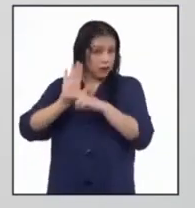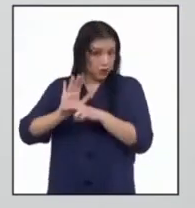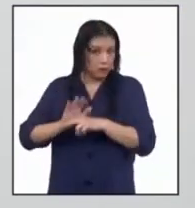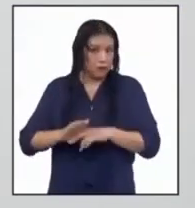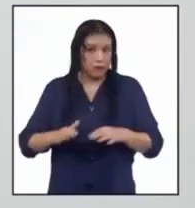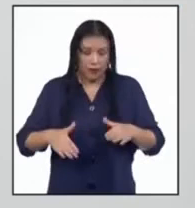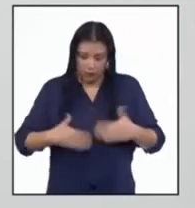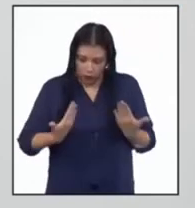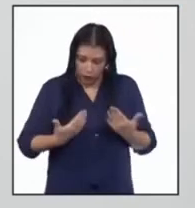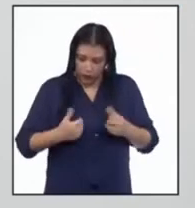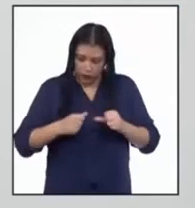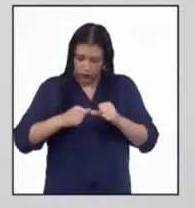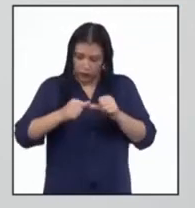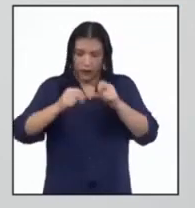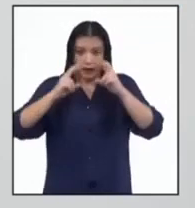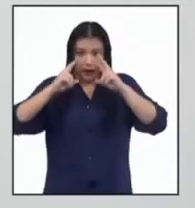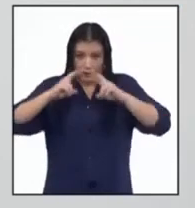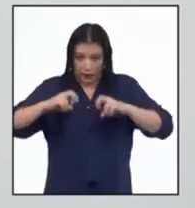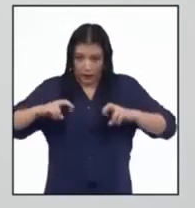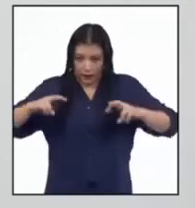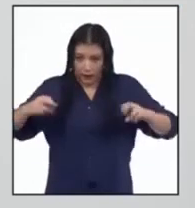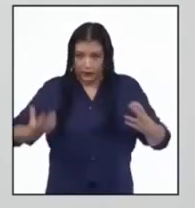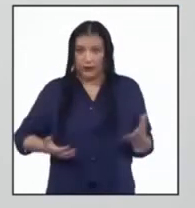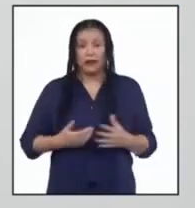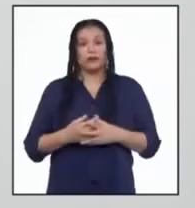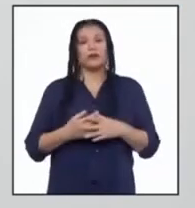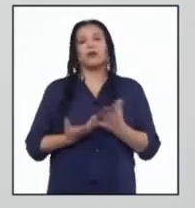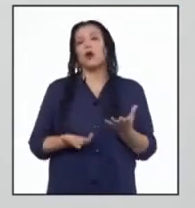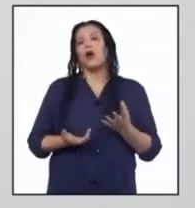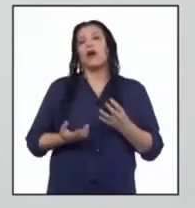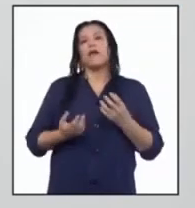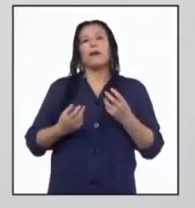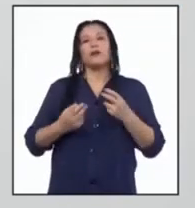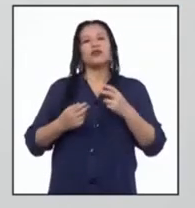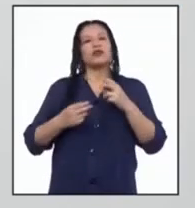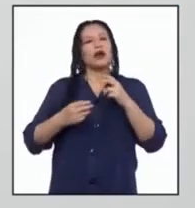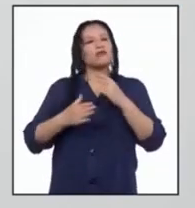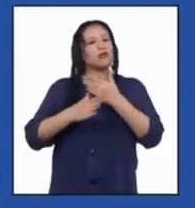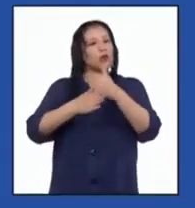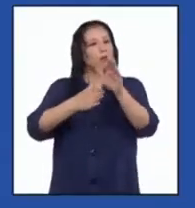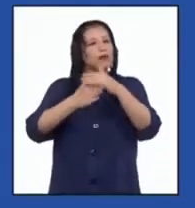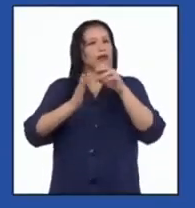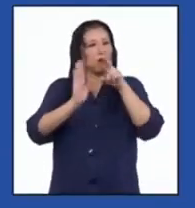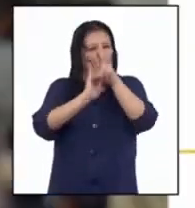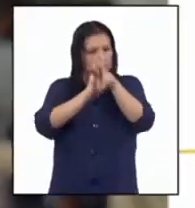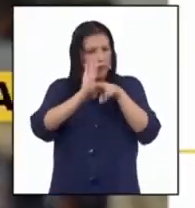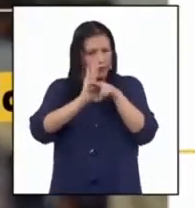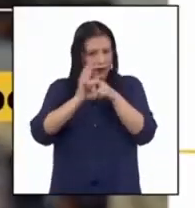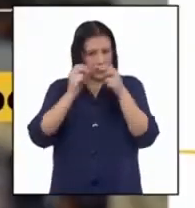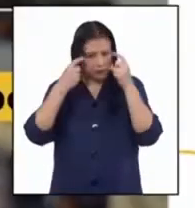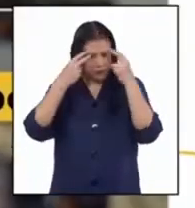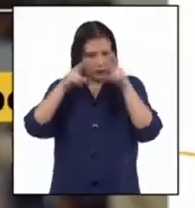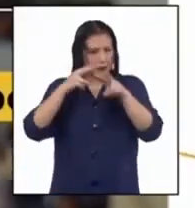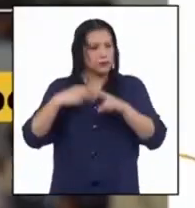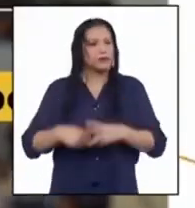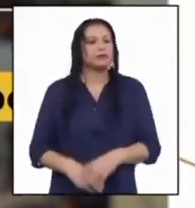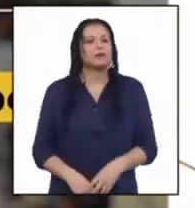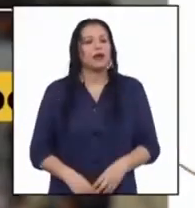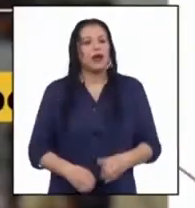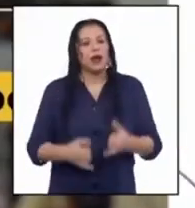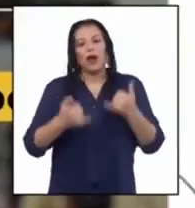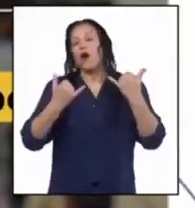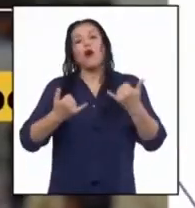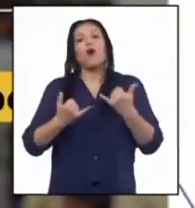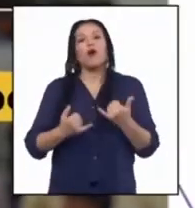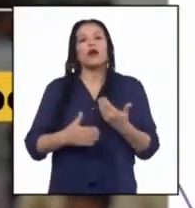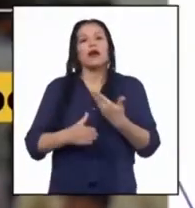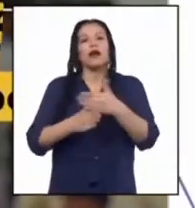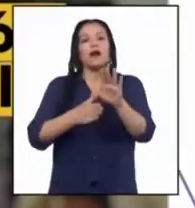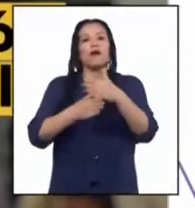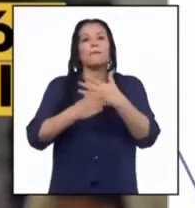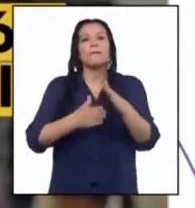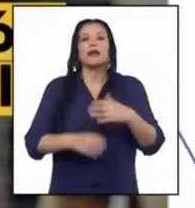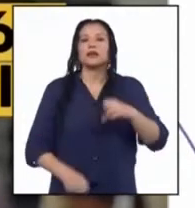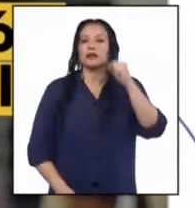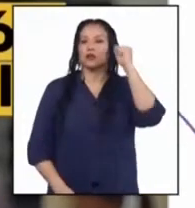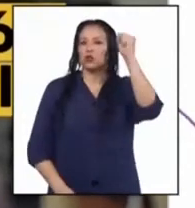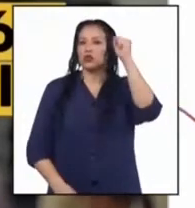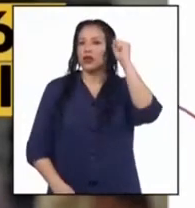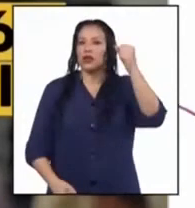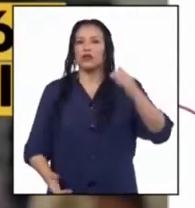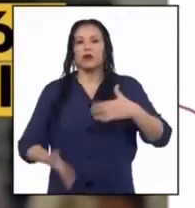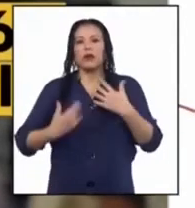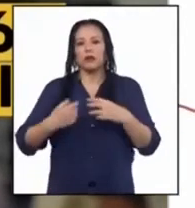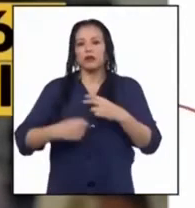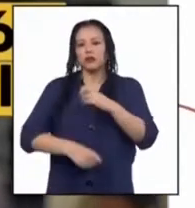la situación, compartiremos un pequeño video que he traído. Hoy en Comparte tus Derechos hablaremos sobre